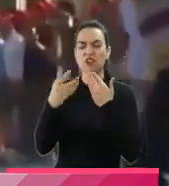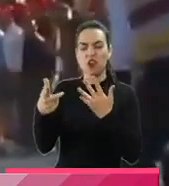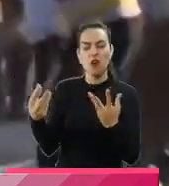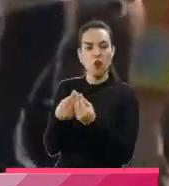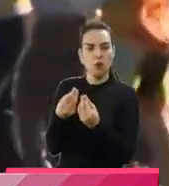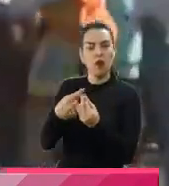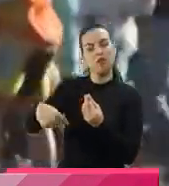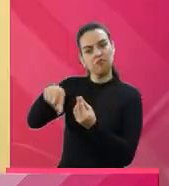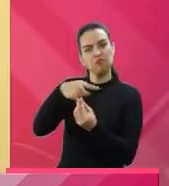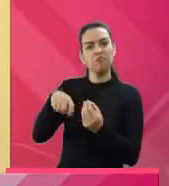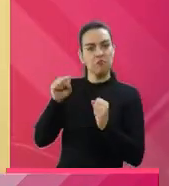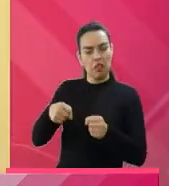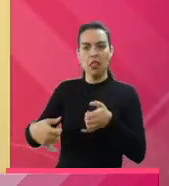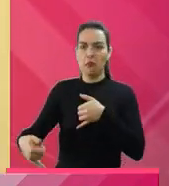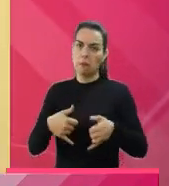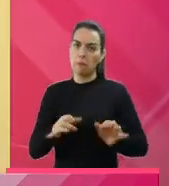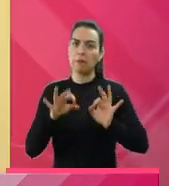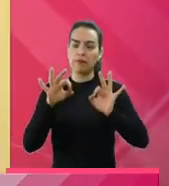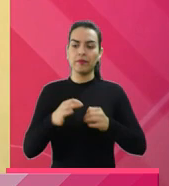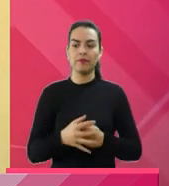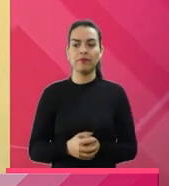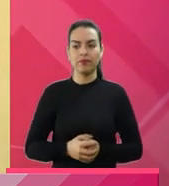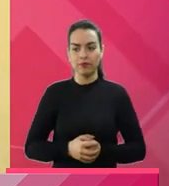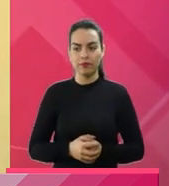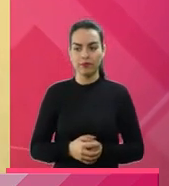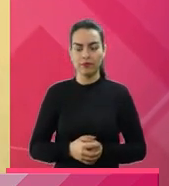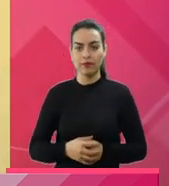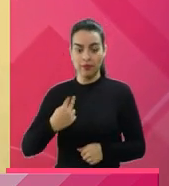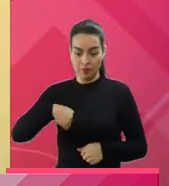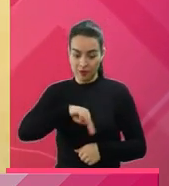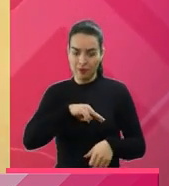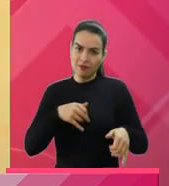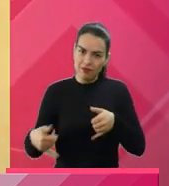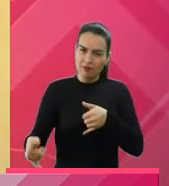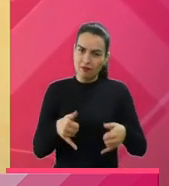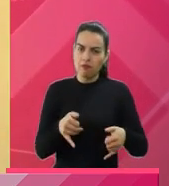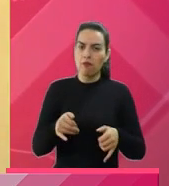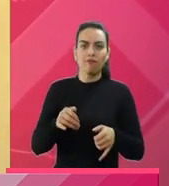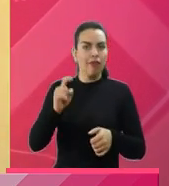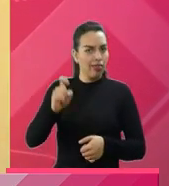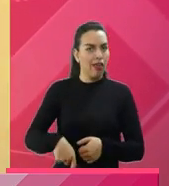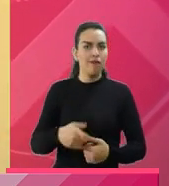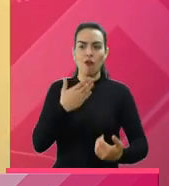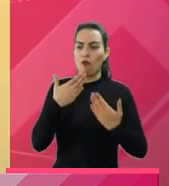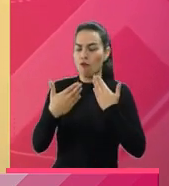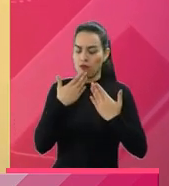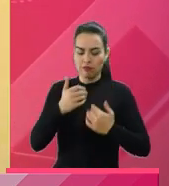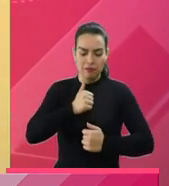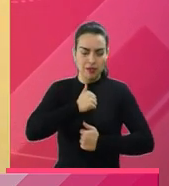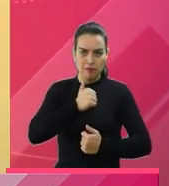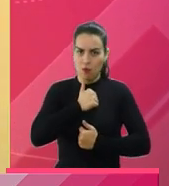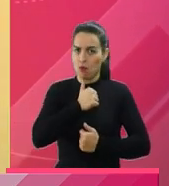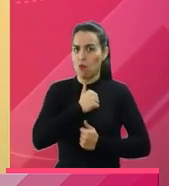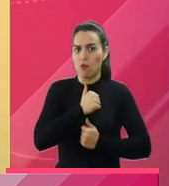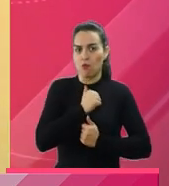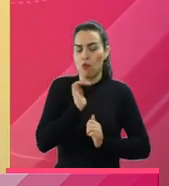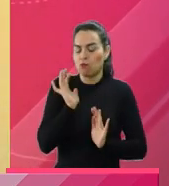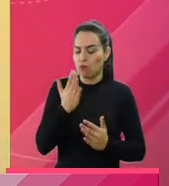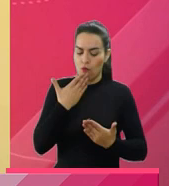destacada actuación. Las carreras que vamos, pues siempre confiamos en nosotros mismos, en nosotros obviamente que tenemos